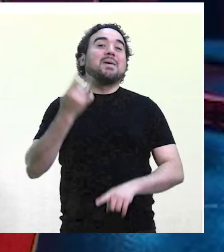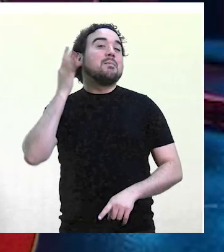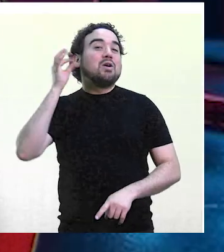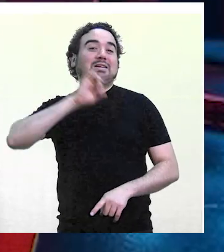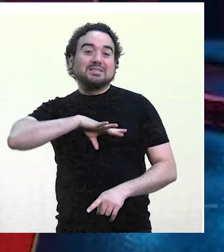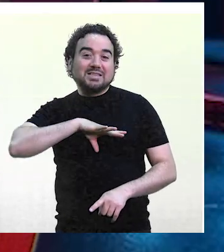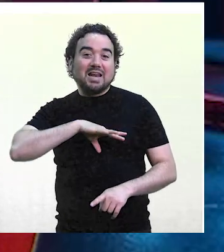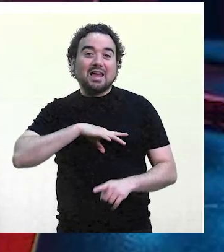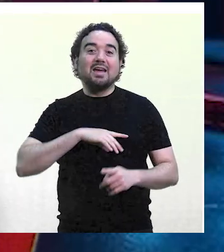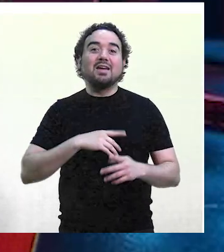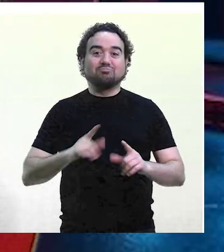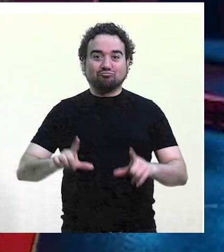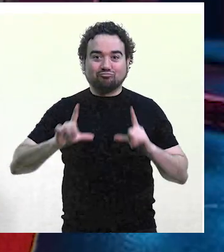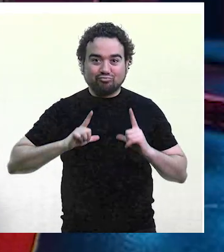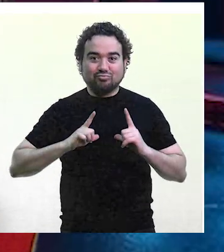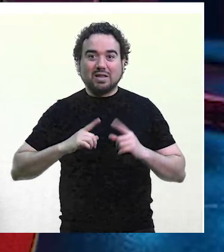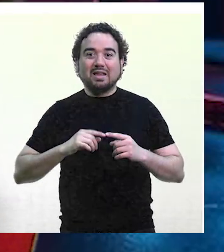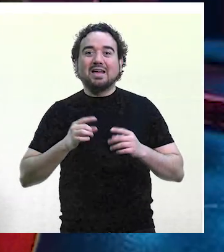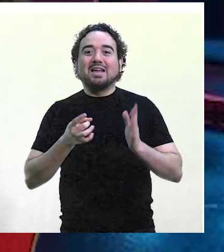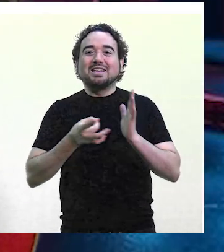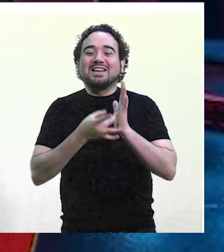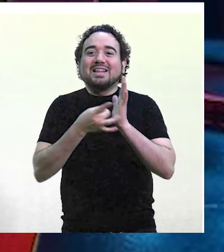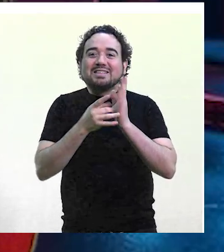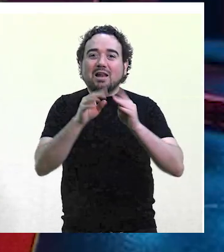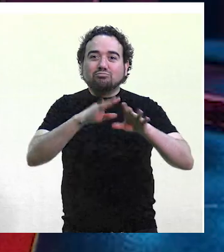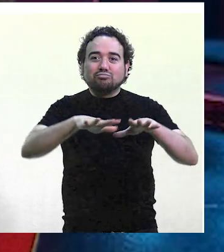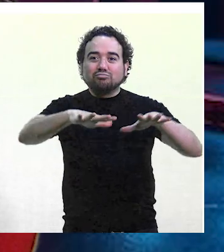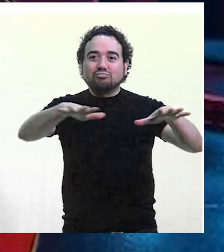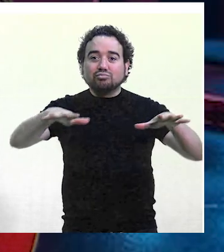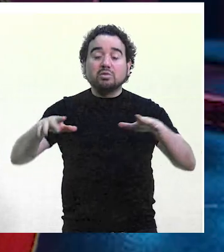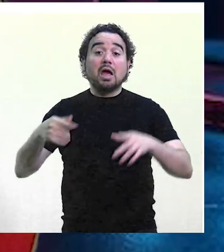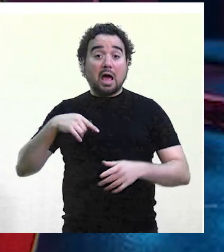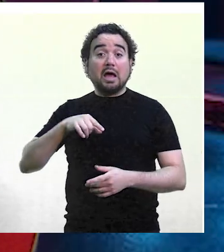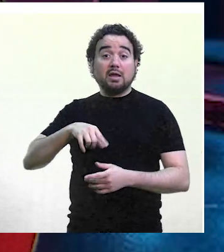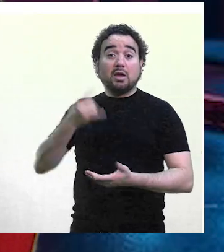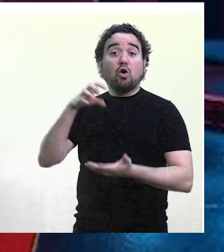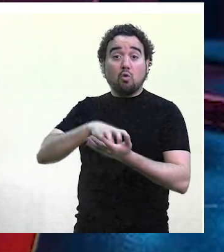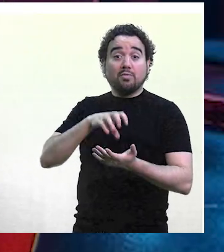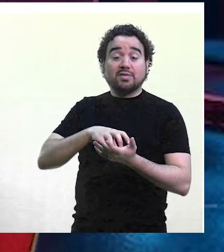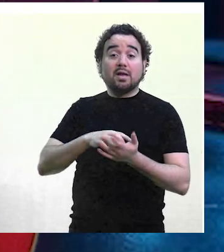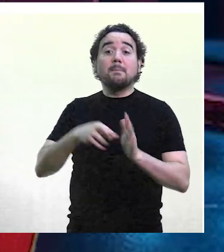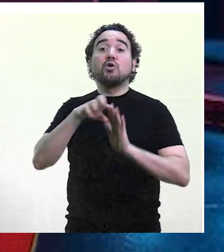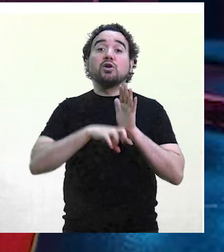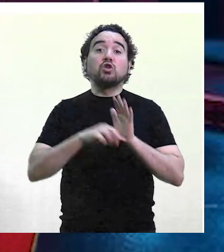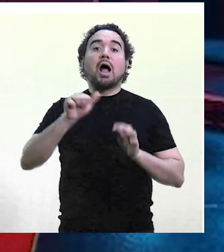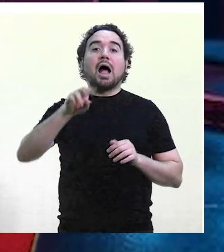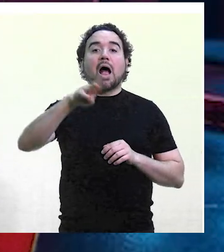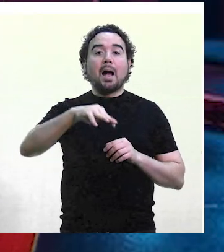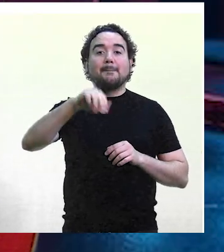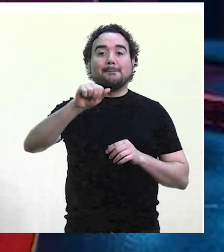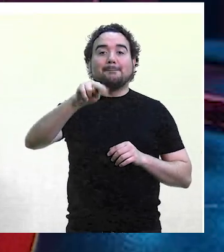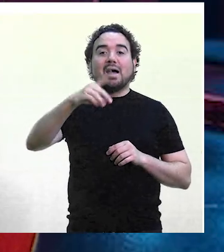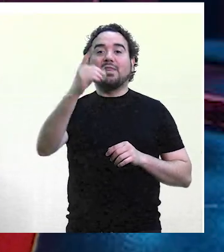Bueno, ustedes saben que la UMCE tiene un proyecto que se llama Proyecto Inés Género, Amanda Labarca, Más Mujeres, Mejor Ciencia, y ahí dentro de las múltiples acciones que